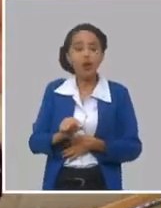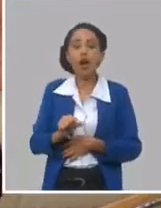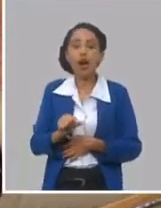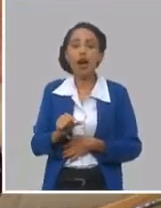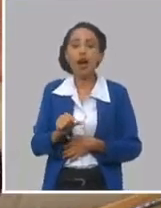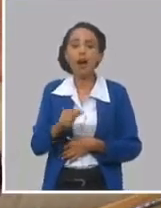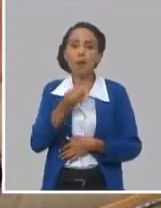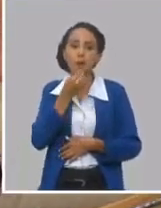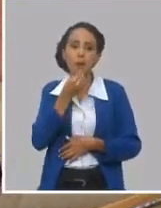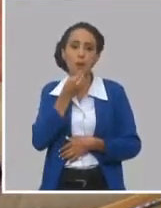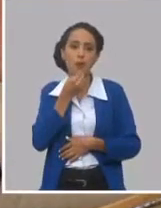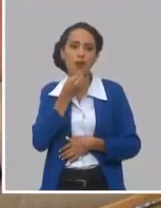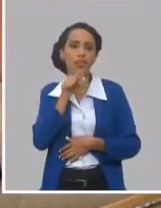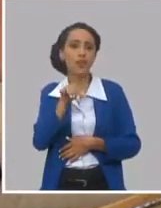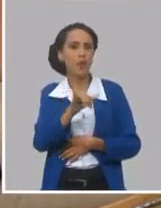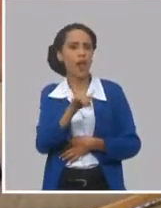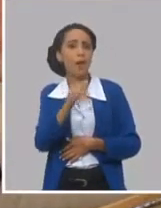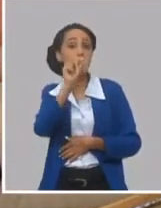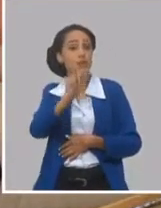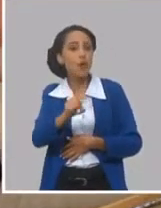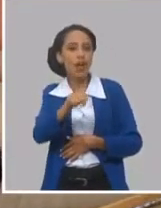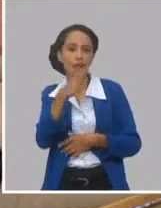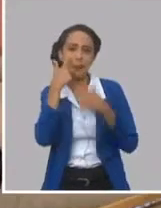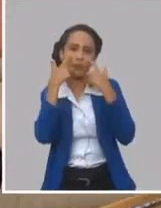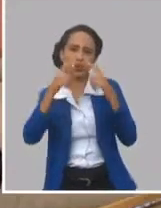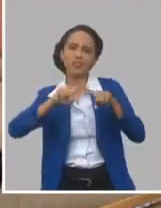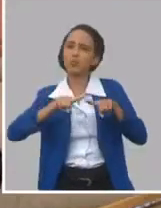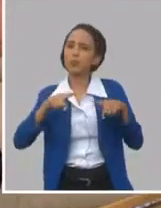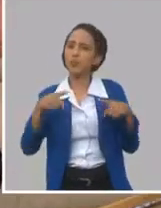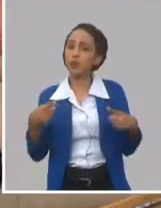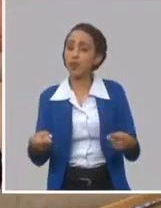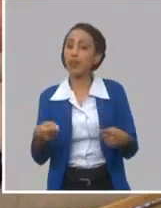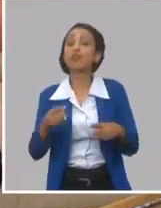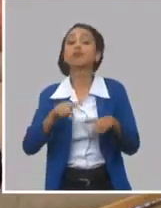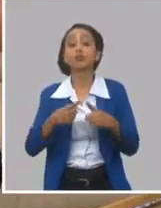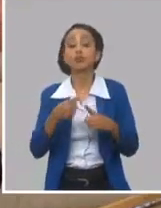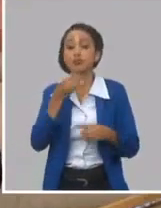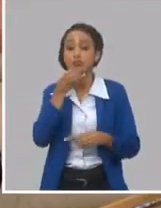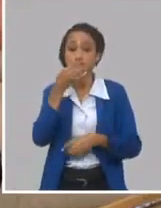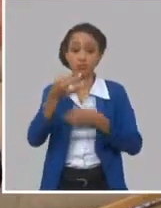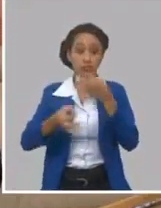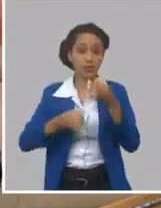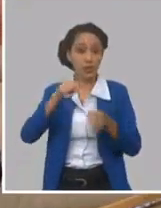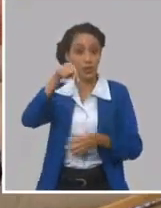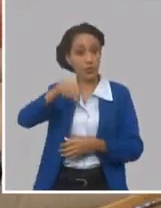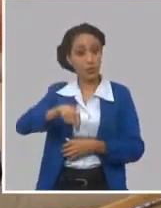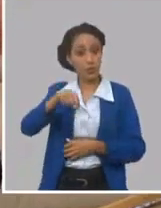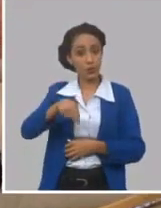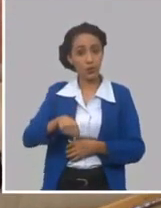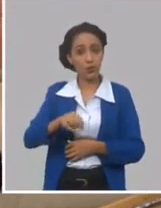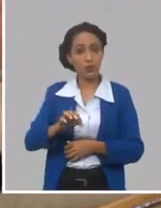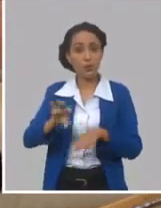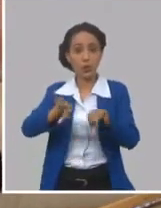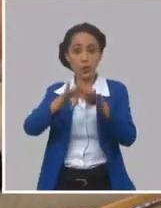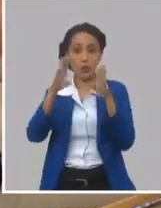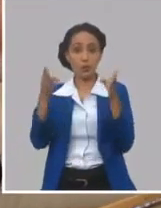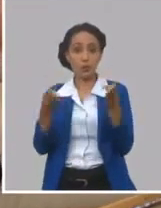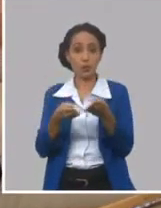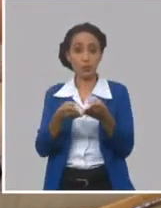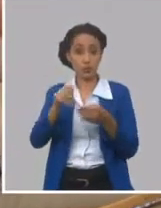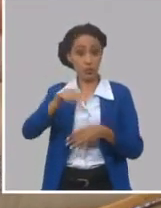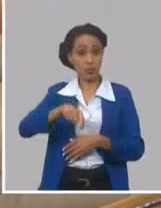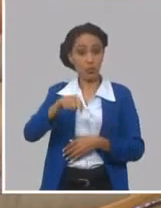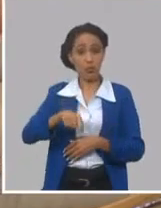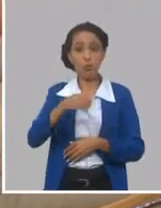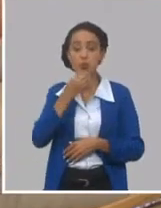es merecedora de prestigio. Y en ese sentido podemos hablar de que hoy, en el mundo de hoy,